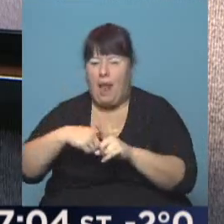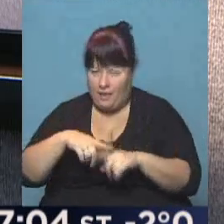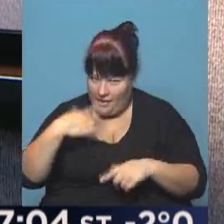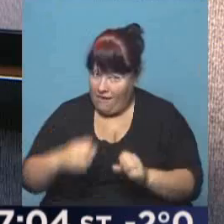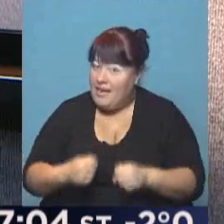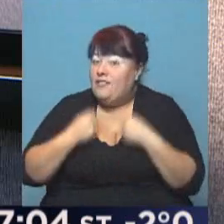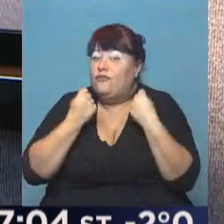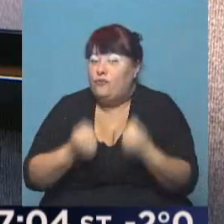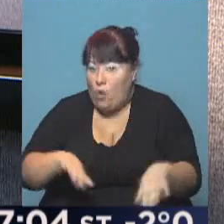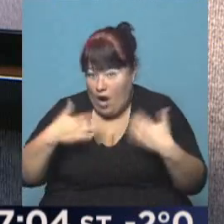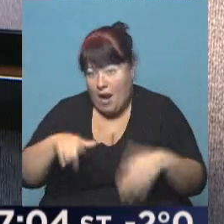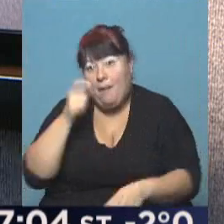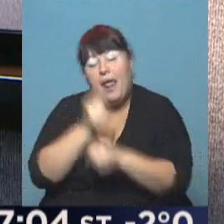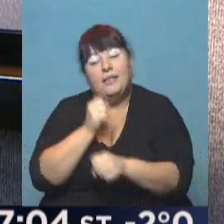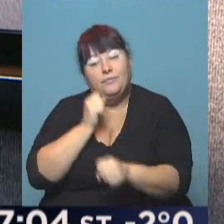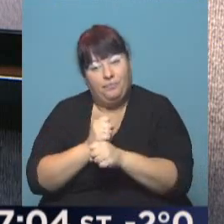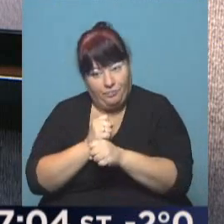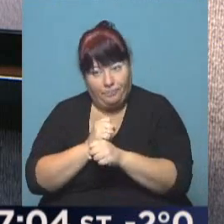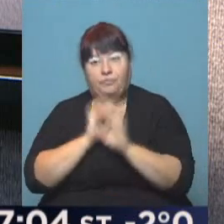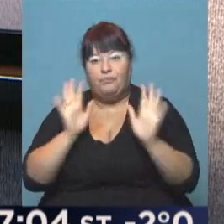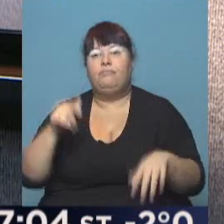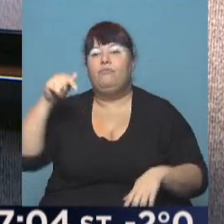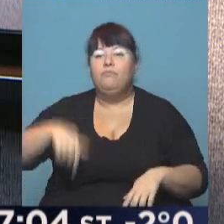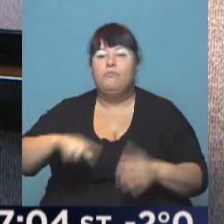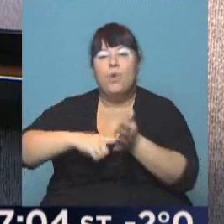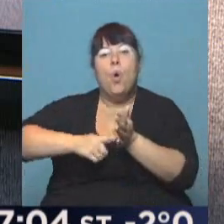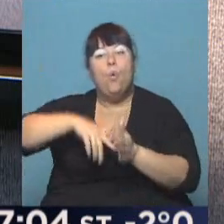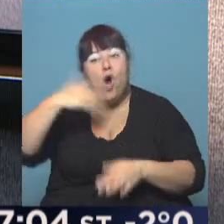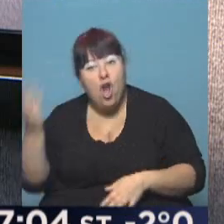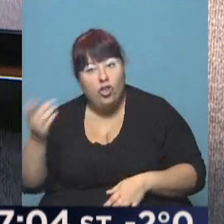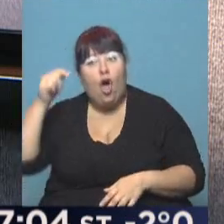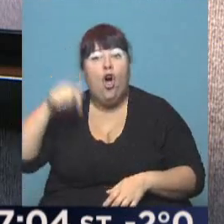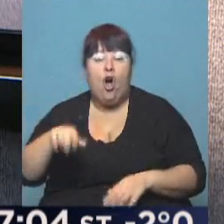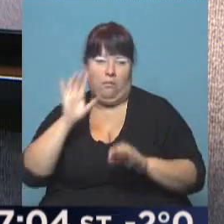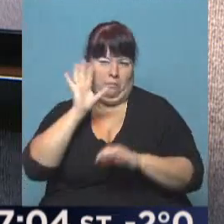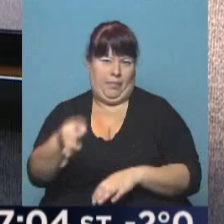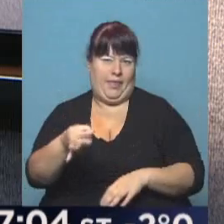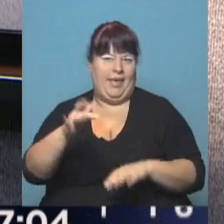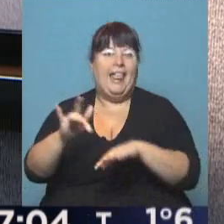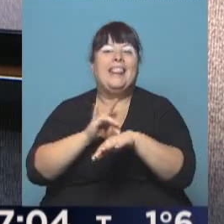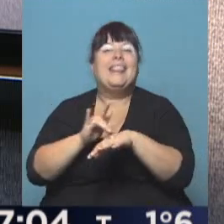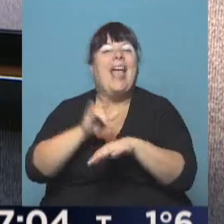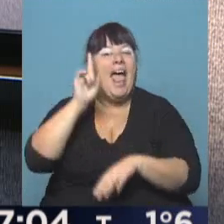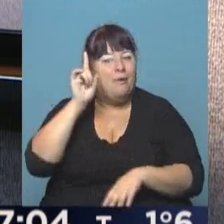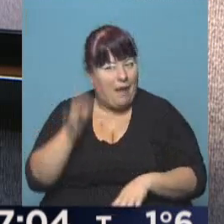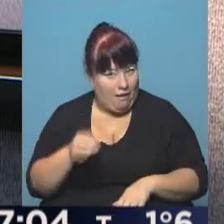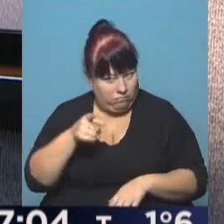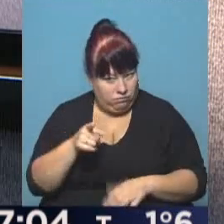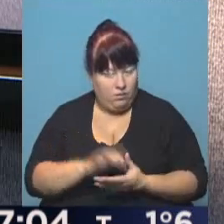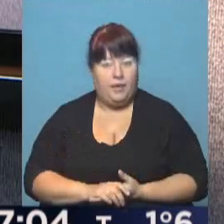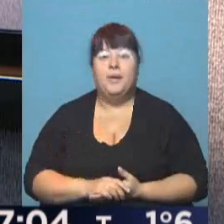hacer esfuerzo, ¿eh? Allí para trabajar. Aquí estamos en el Gran Buenos Aires. Hoy graficamos las sensaciones